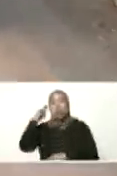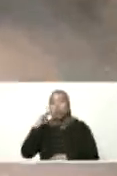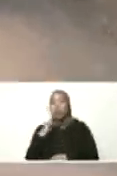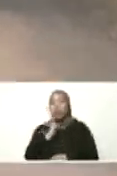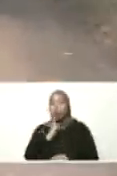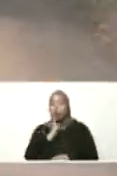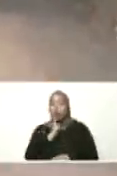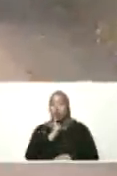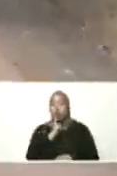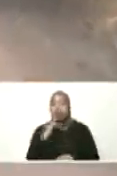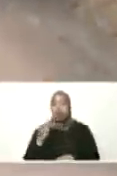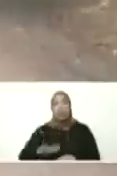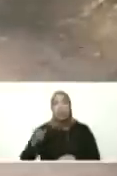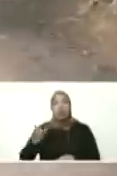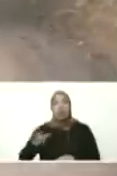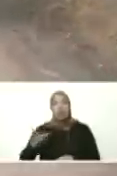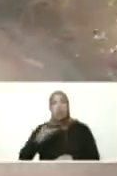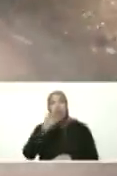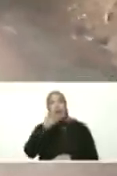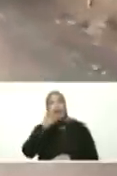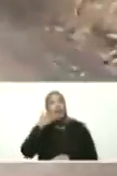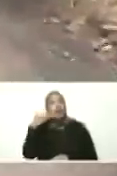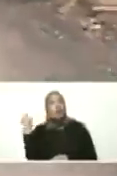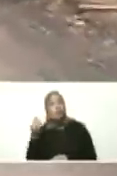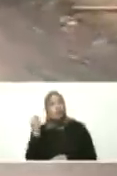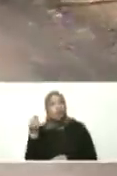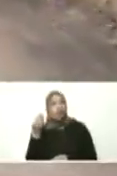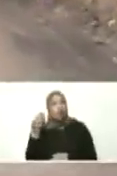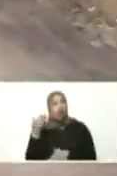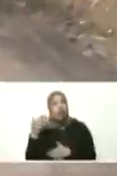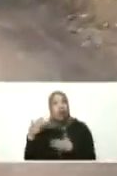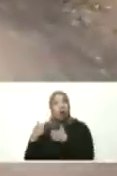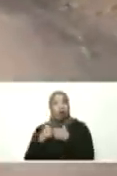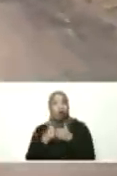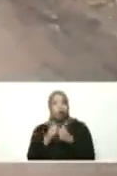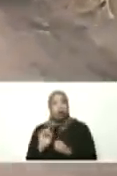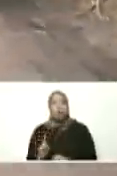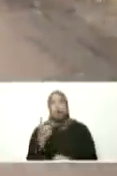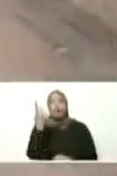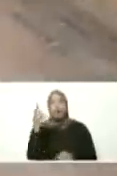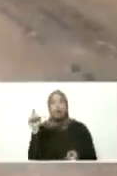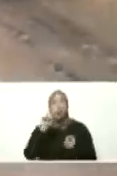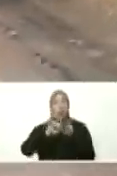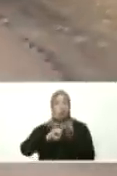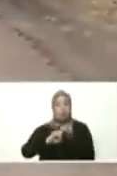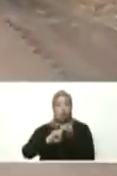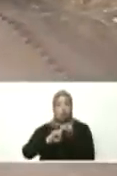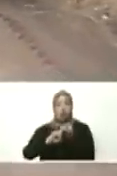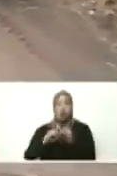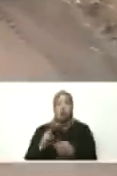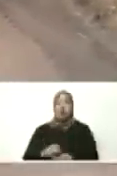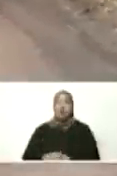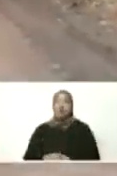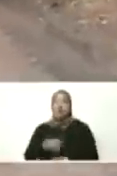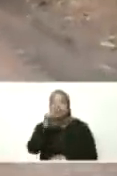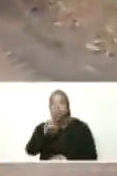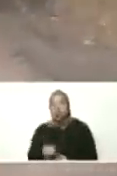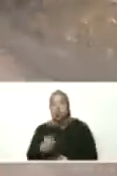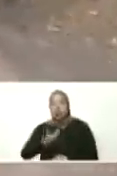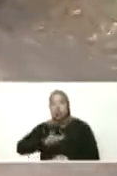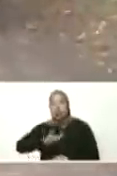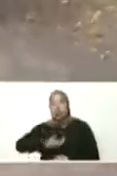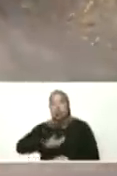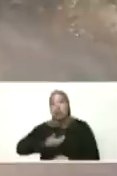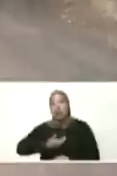esta experiencia que viene constatando en acompañamiento también de la primera combatiente, la doctora Cilia Flores de Maduro, así como también el alcalde